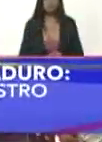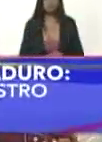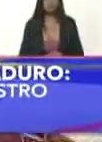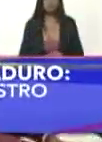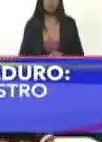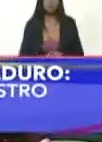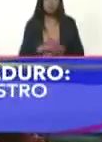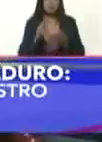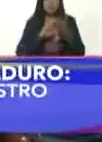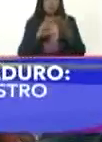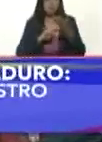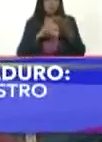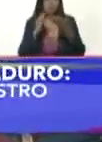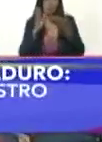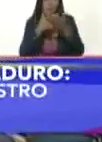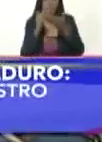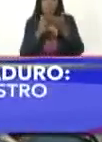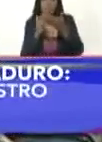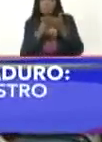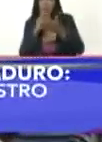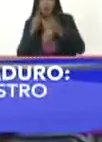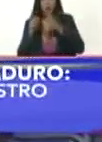leyendo algunos documentos.